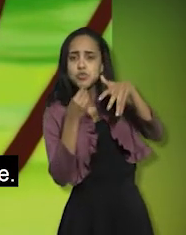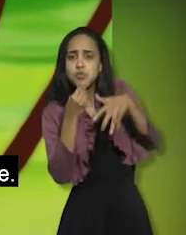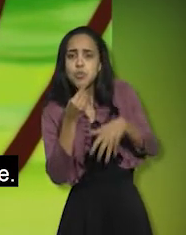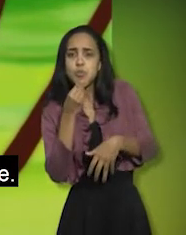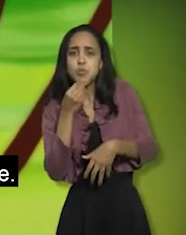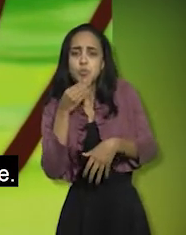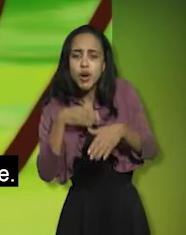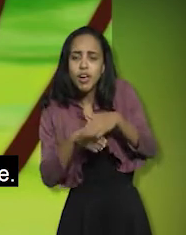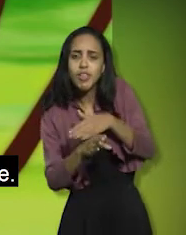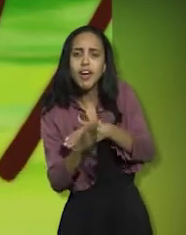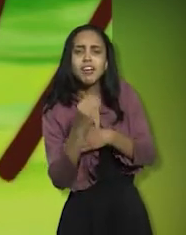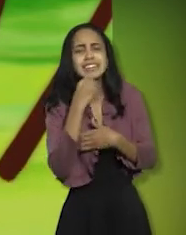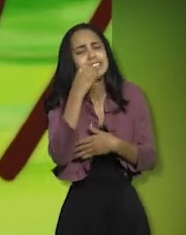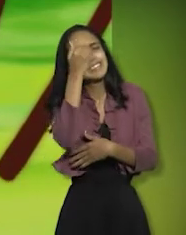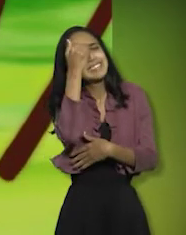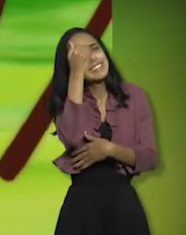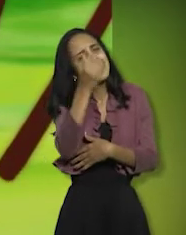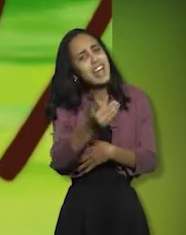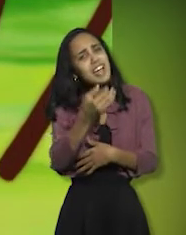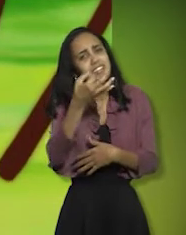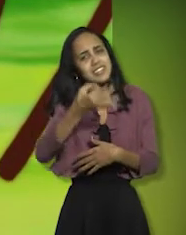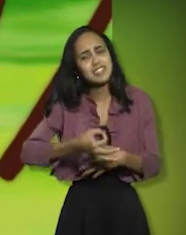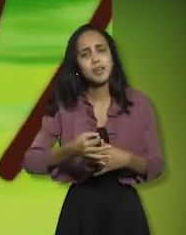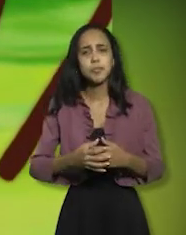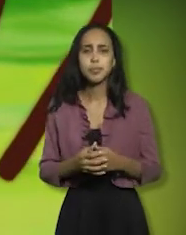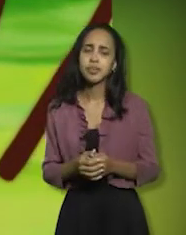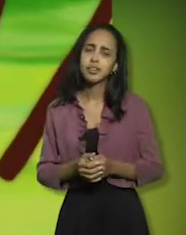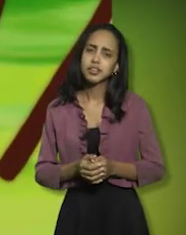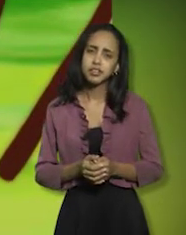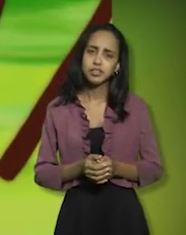agradeceré eternamente. Si no,